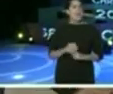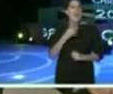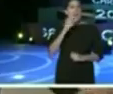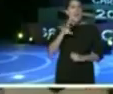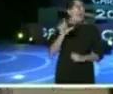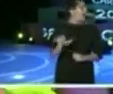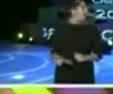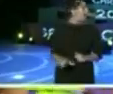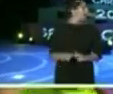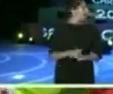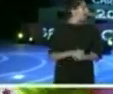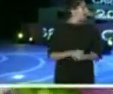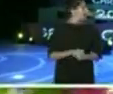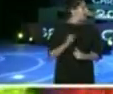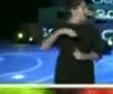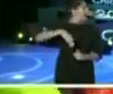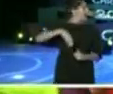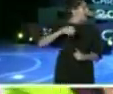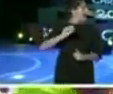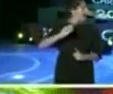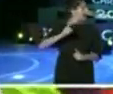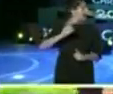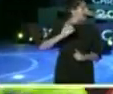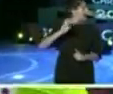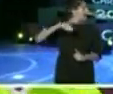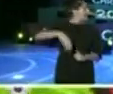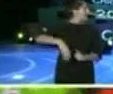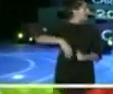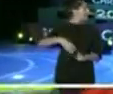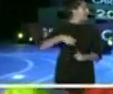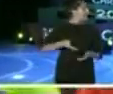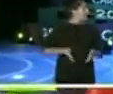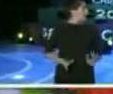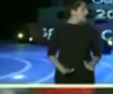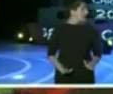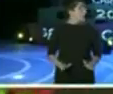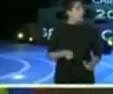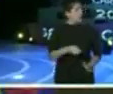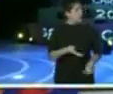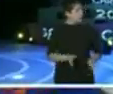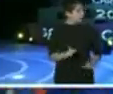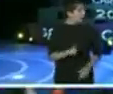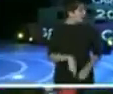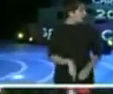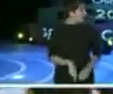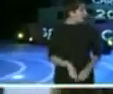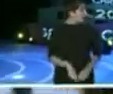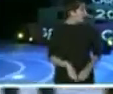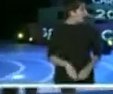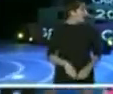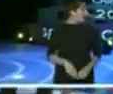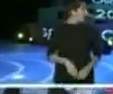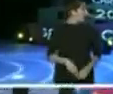viendo que vienen. Maxi, corrígeme. Aquel es tu hijo. Y este también. Atención, Maxi con sus dos